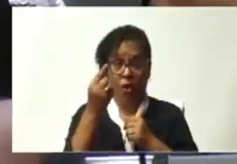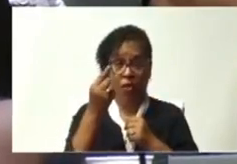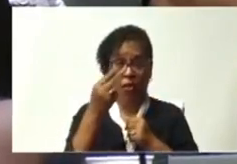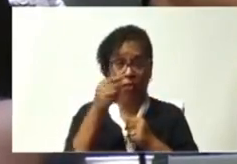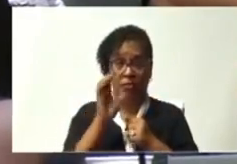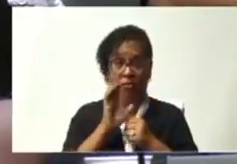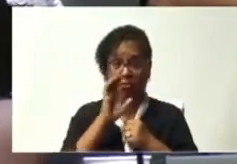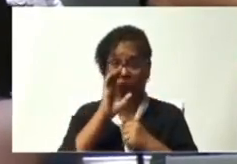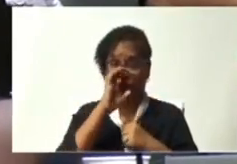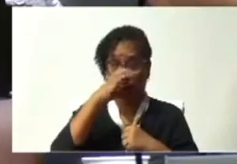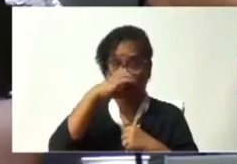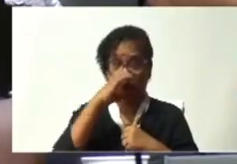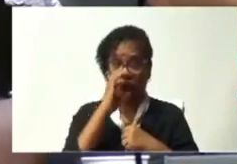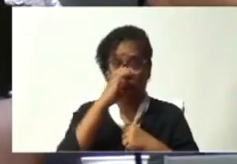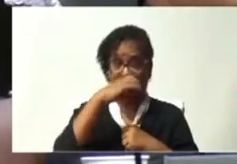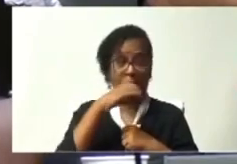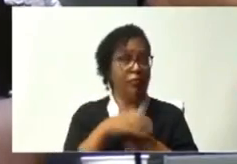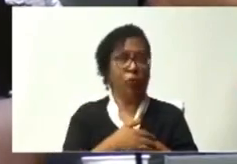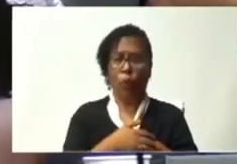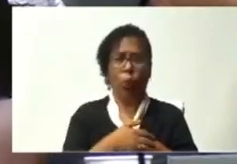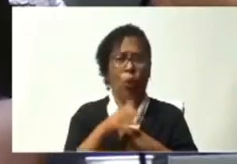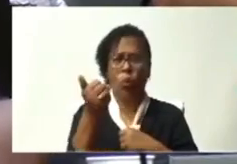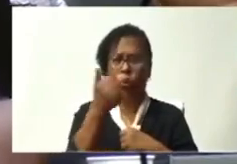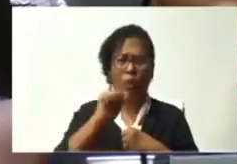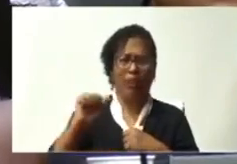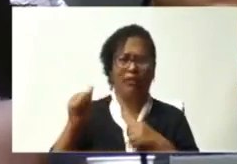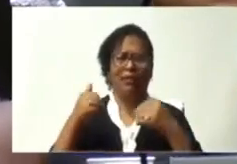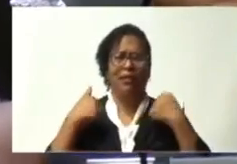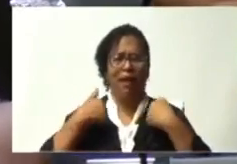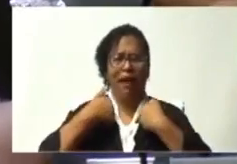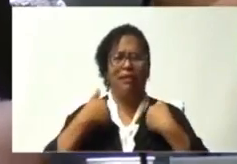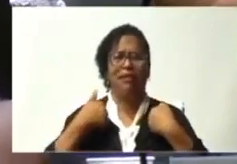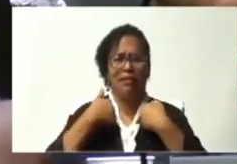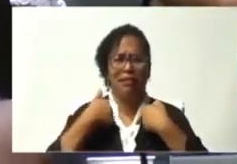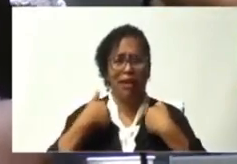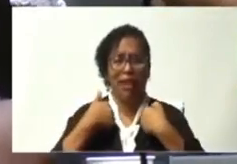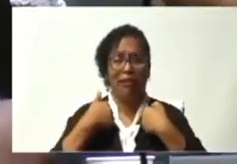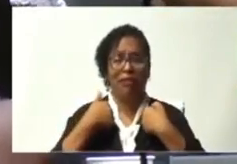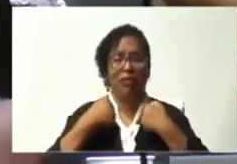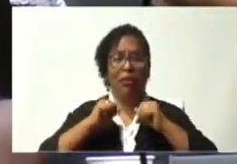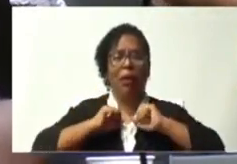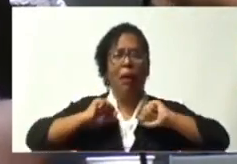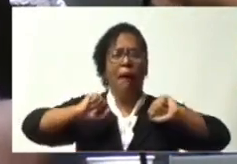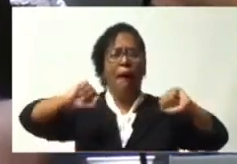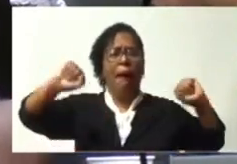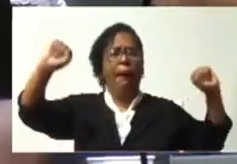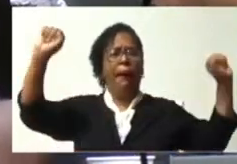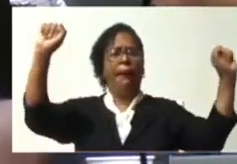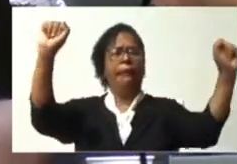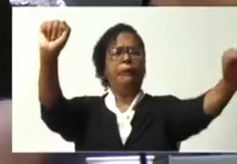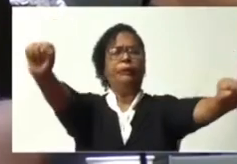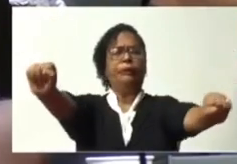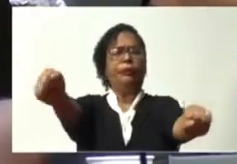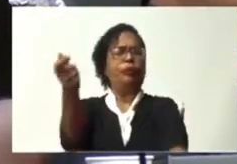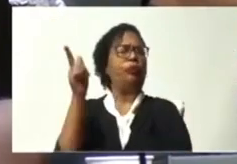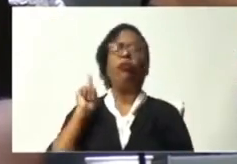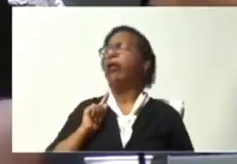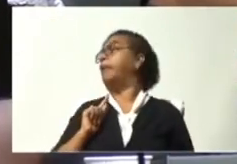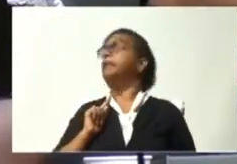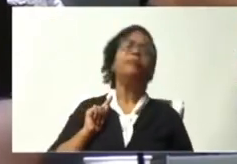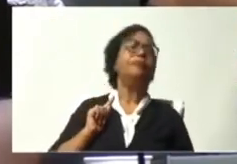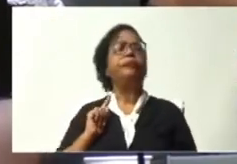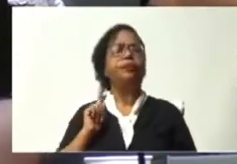cualquier problema y cuando se despiertan un ciudadano Sencillamente le han robado todo su ganado y no hay una forma para